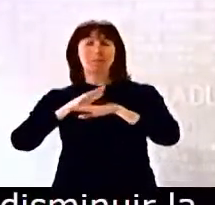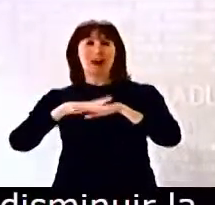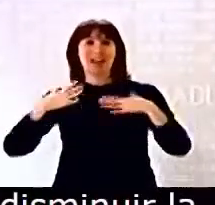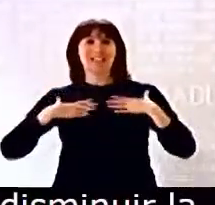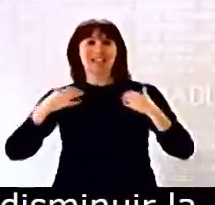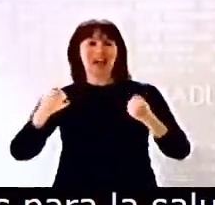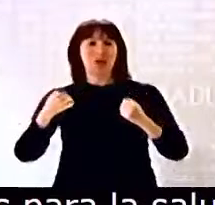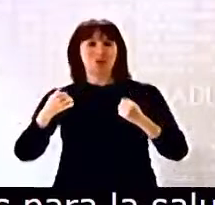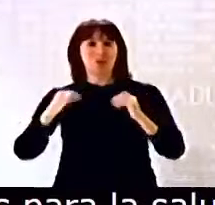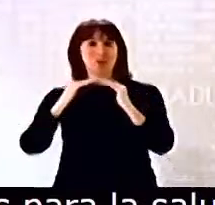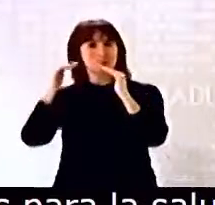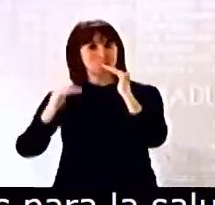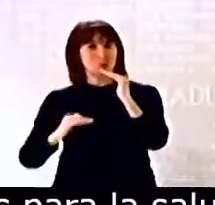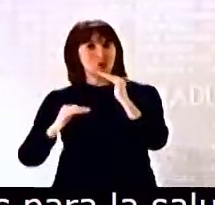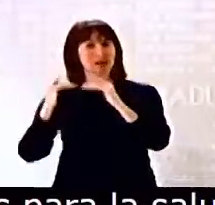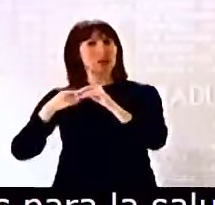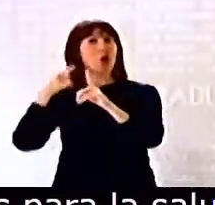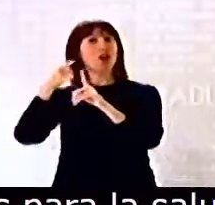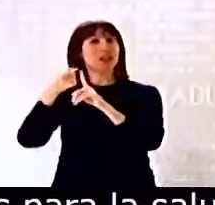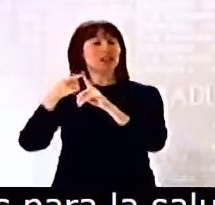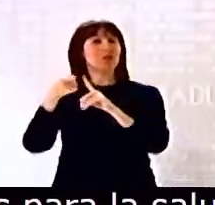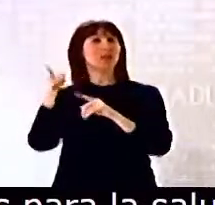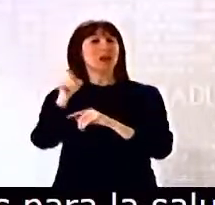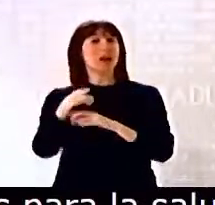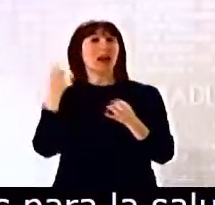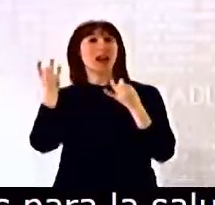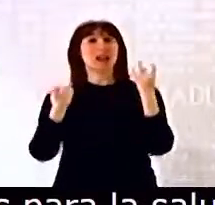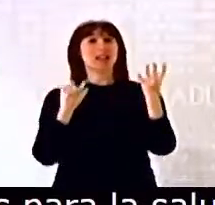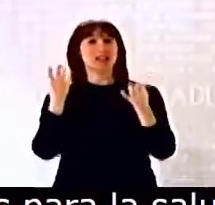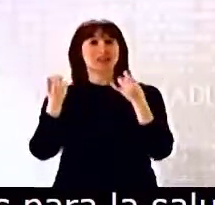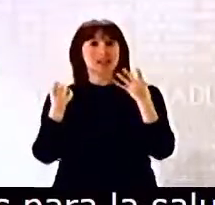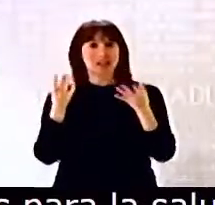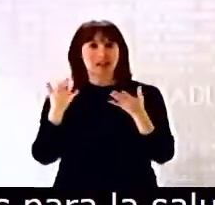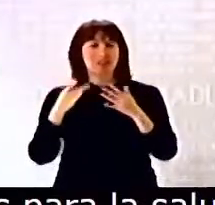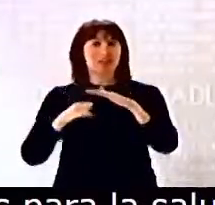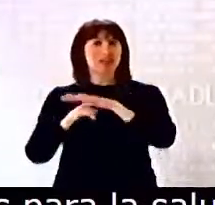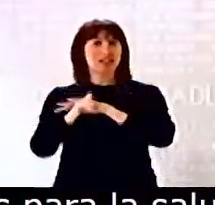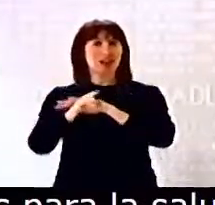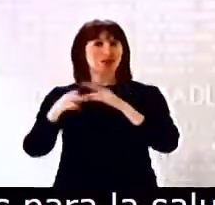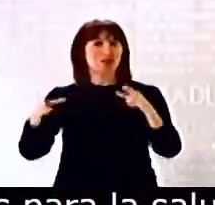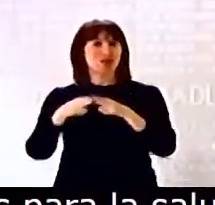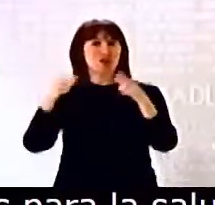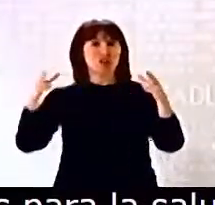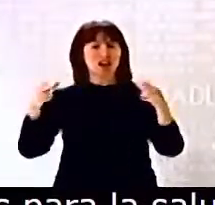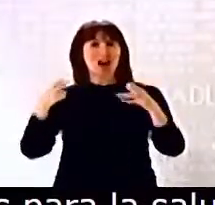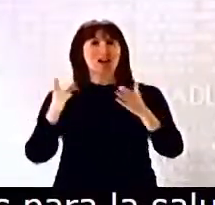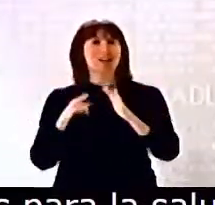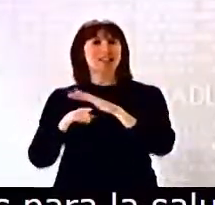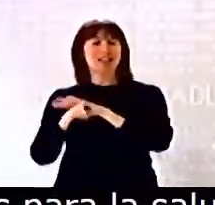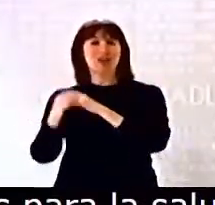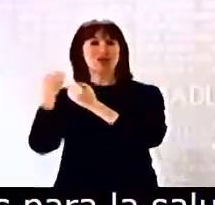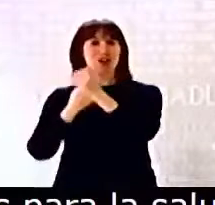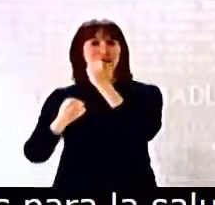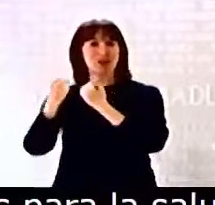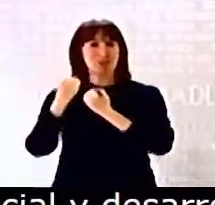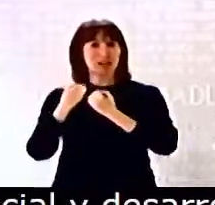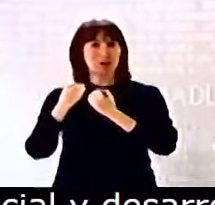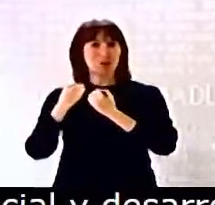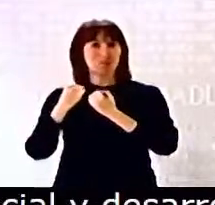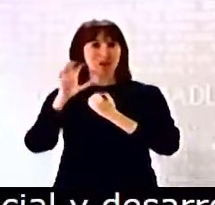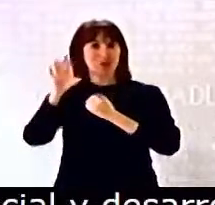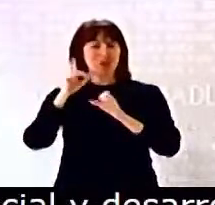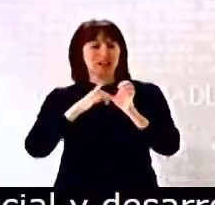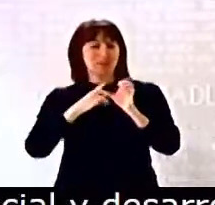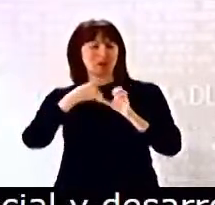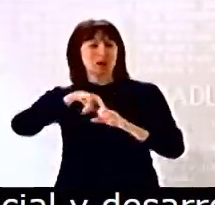para que podamos ir recuperando la actividad y el desarrollo social y el desarrollo económico de nuestra tierra,